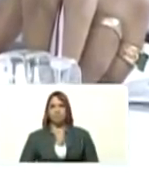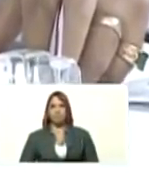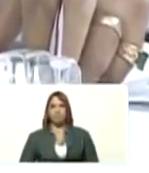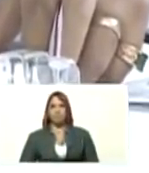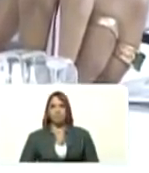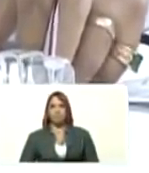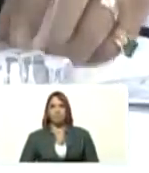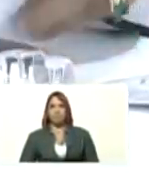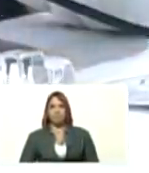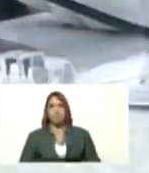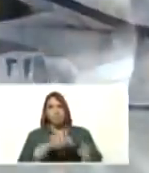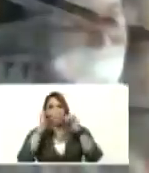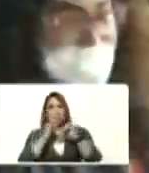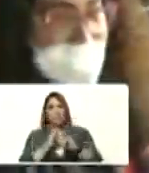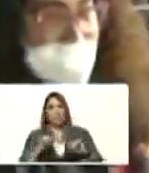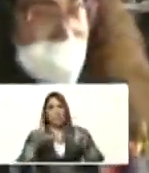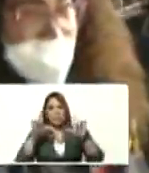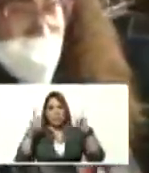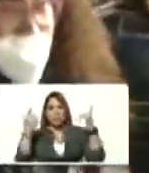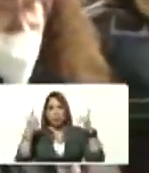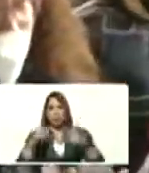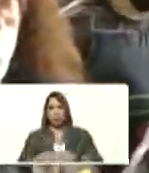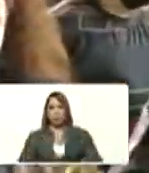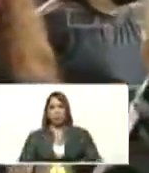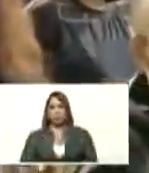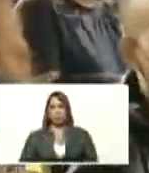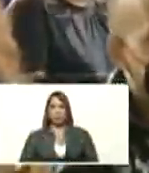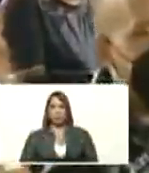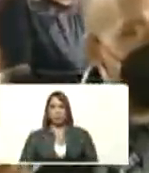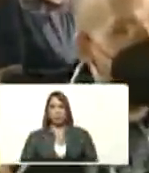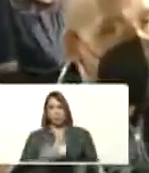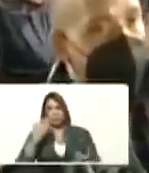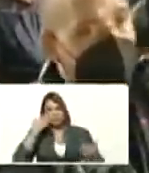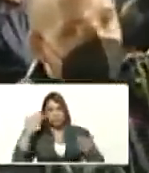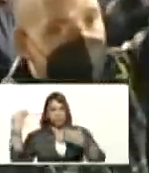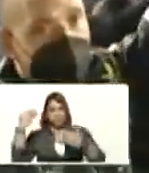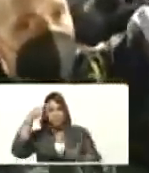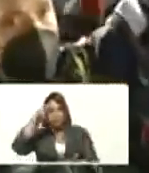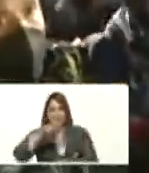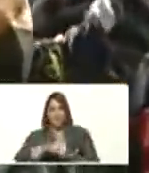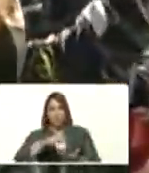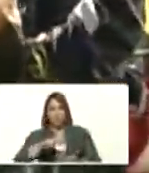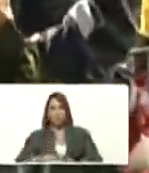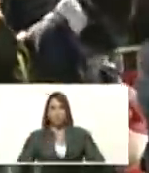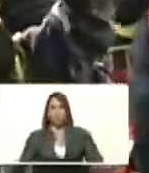Por la felicidad de La Guaira. Aquí está, pues, aprobado.